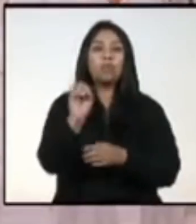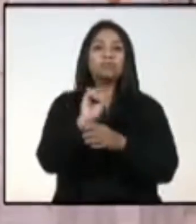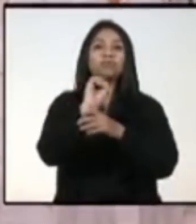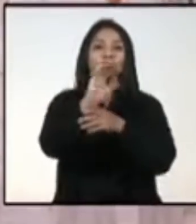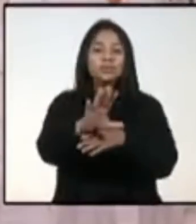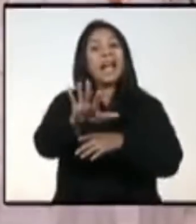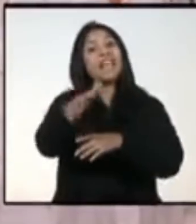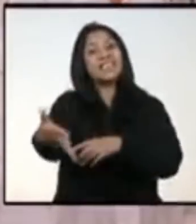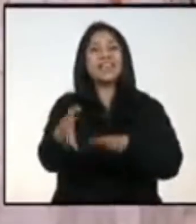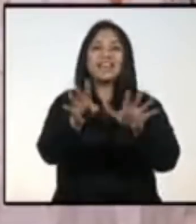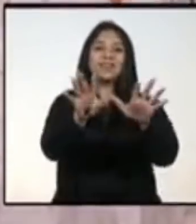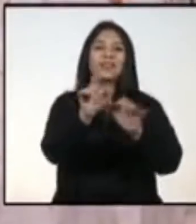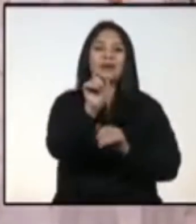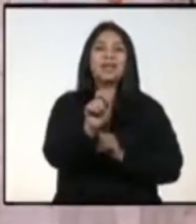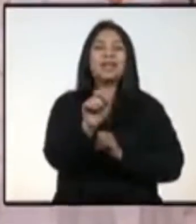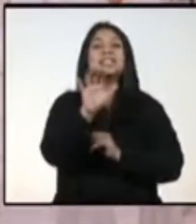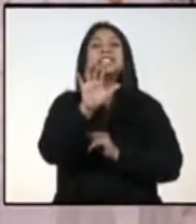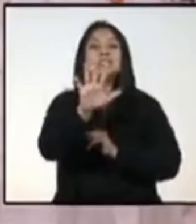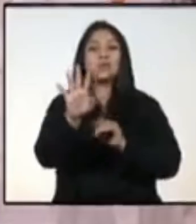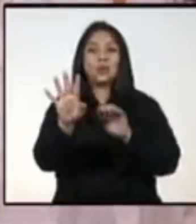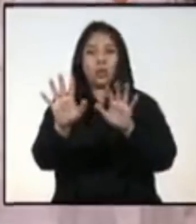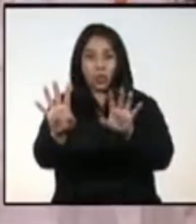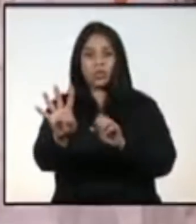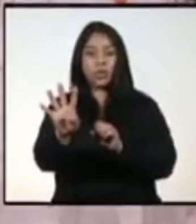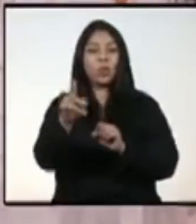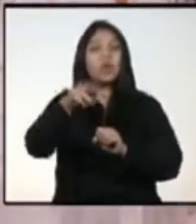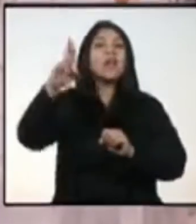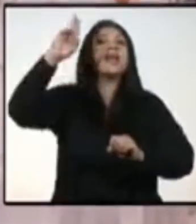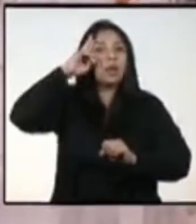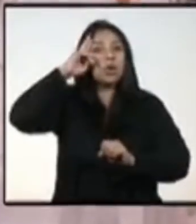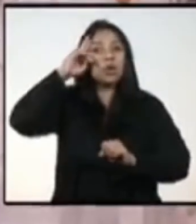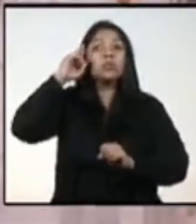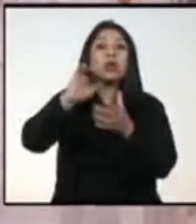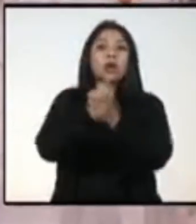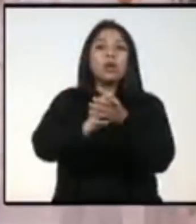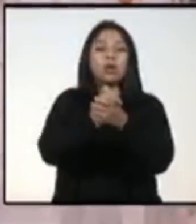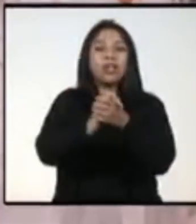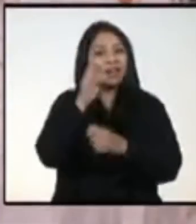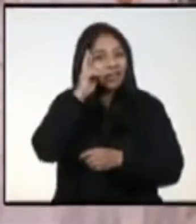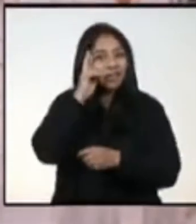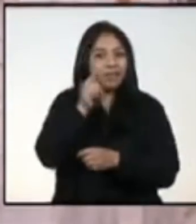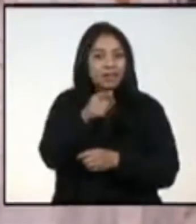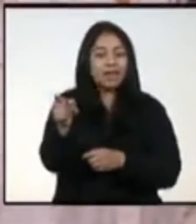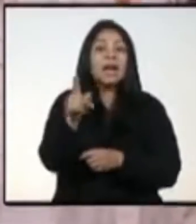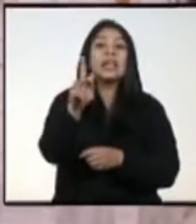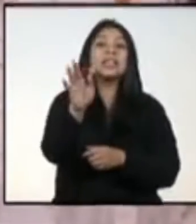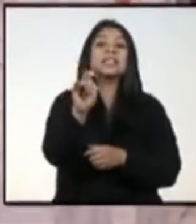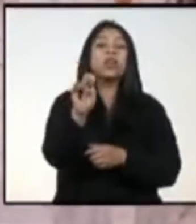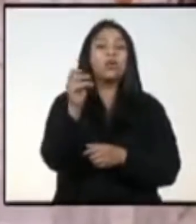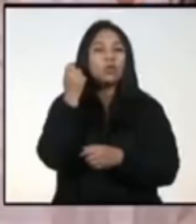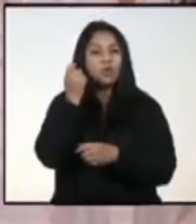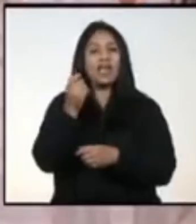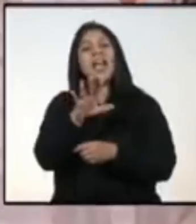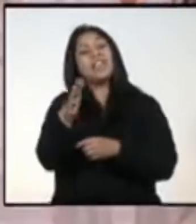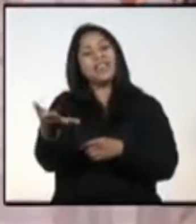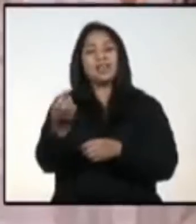las 9:54 de la mañana, pidiéndole a todo el mundo el recordatorio que nos lavemos las manos para que podamos tener. Ayer 9